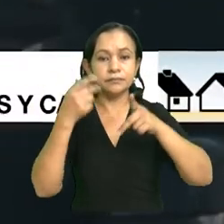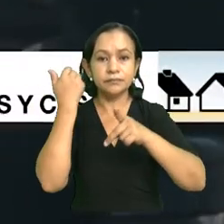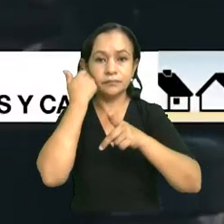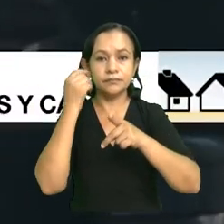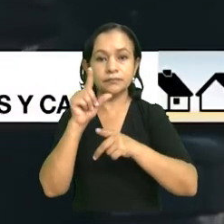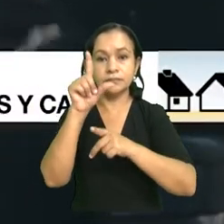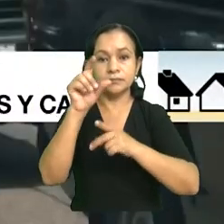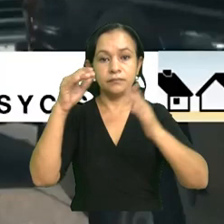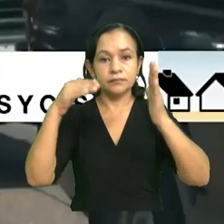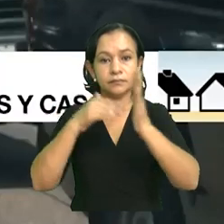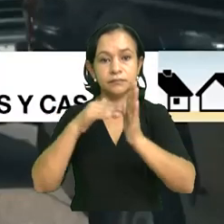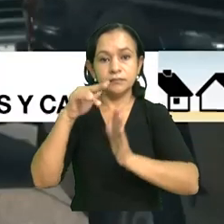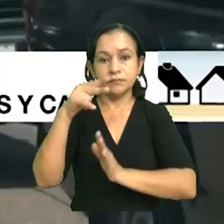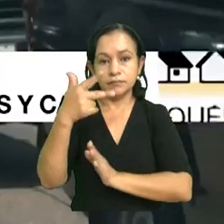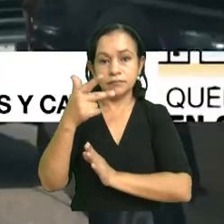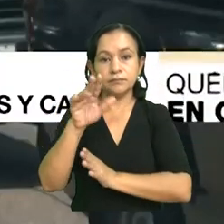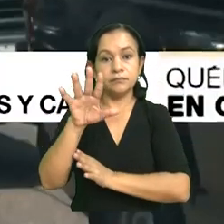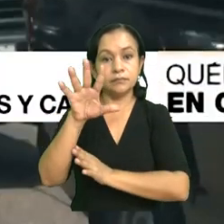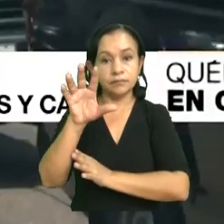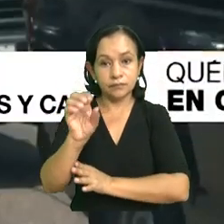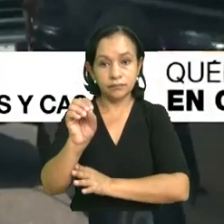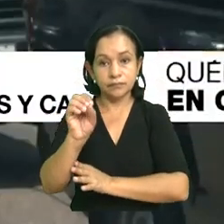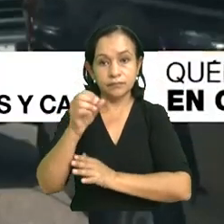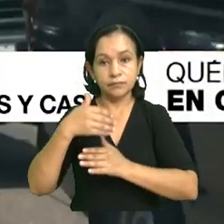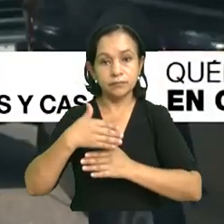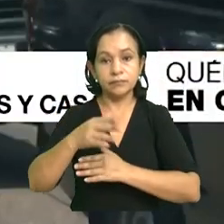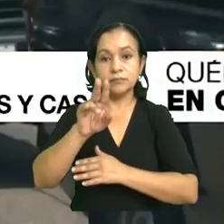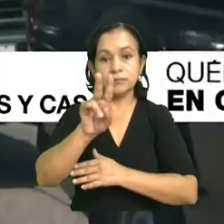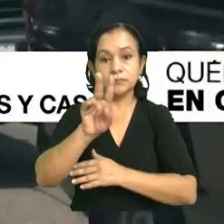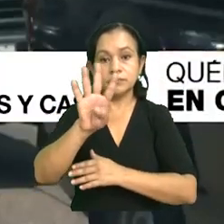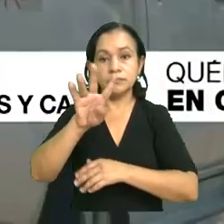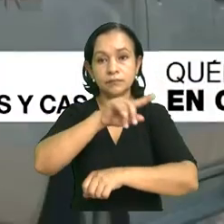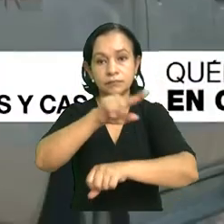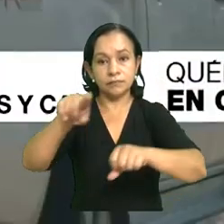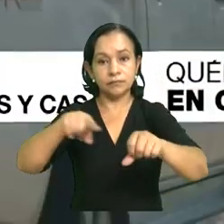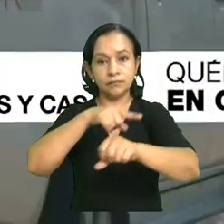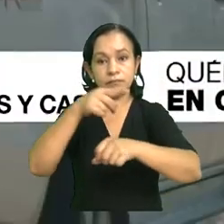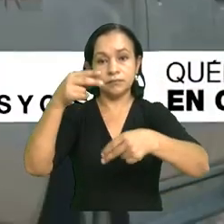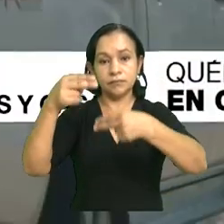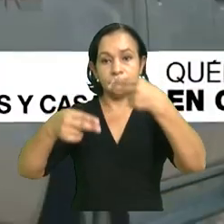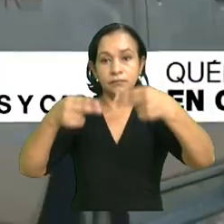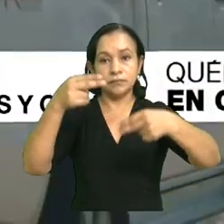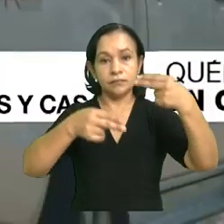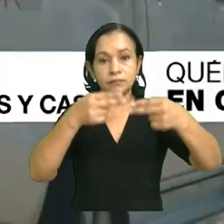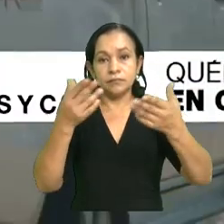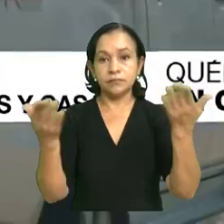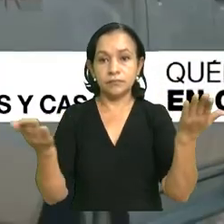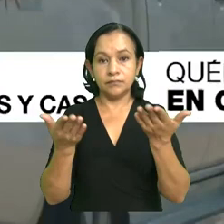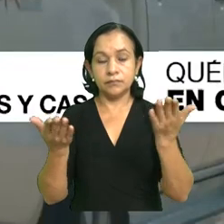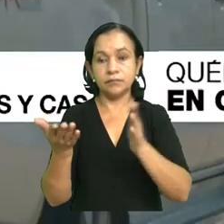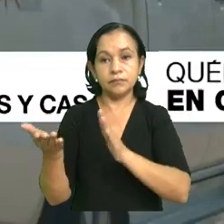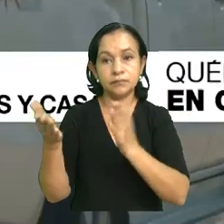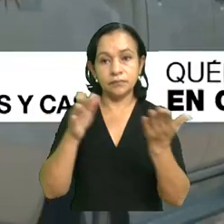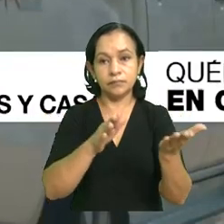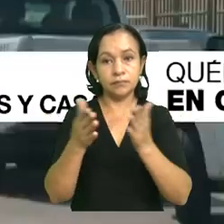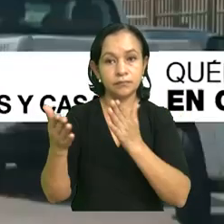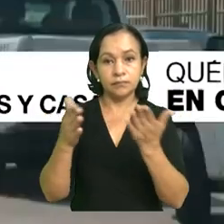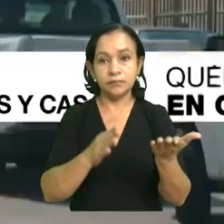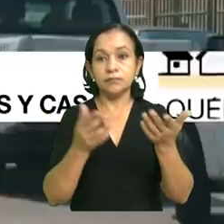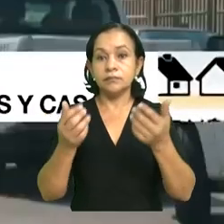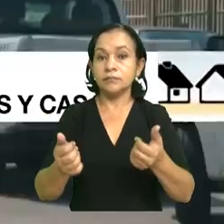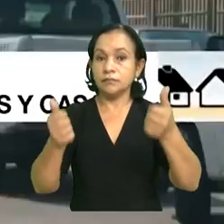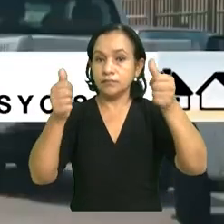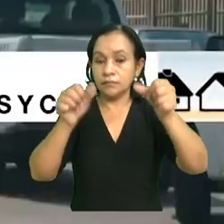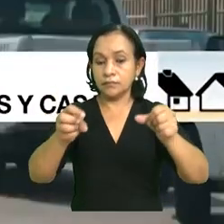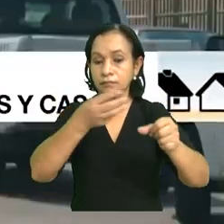a 10.850 en las últimas 24 horas, según cifras oficiales. No obstante, de acuerdo con la